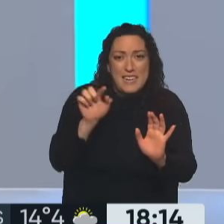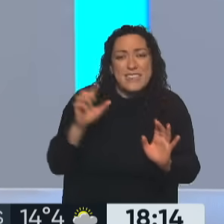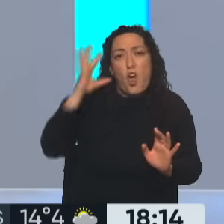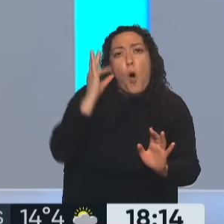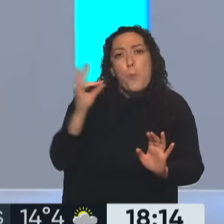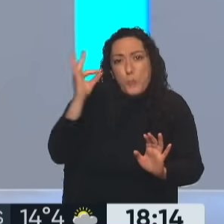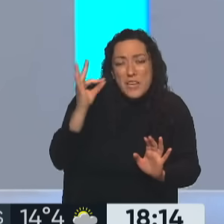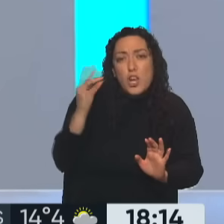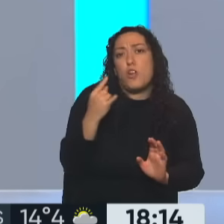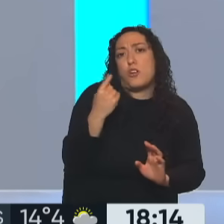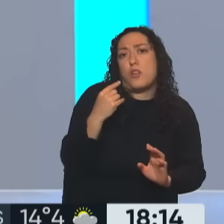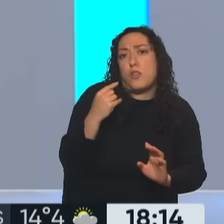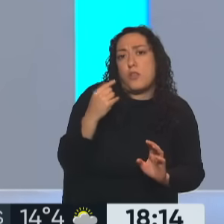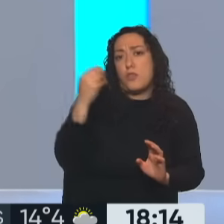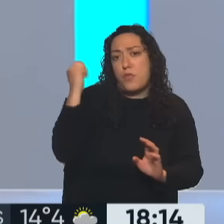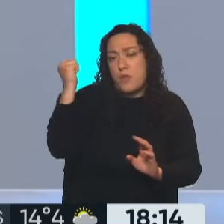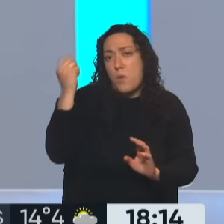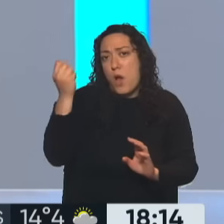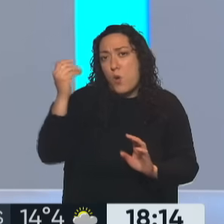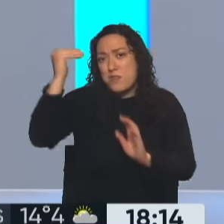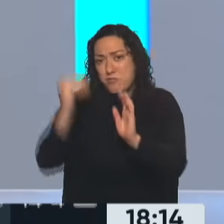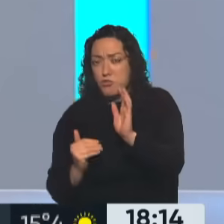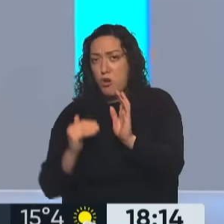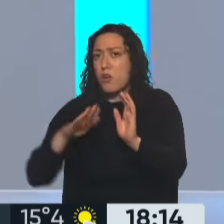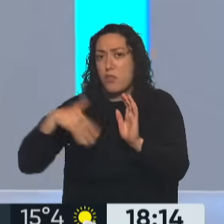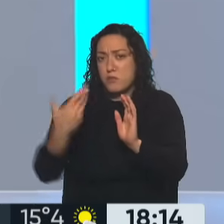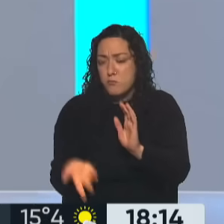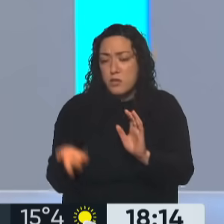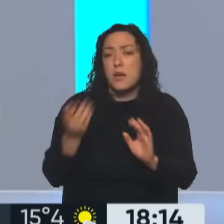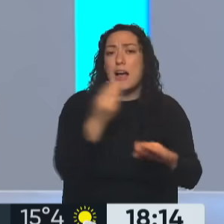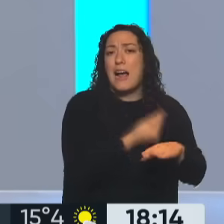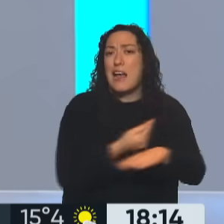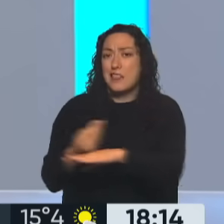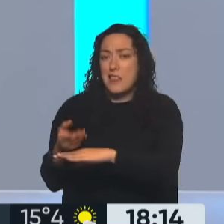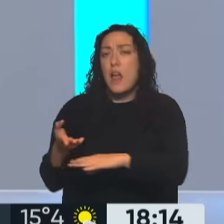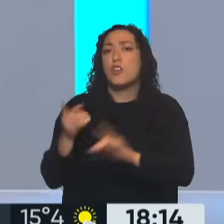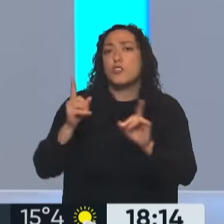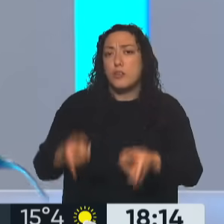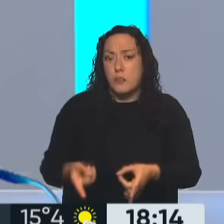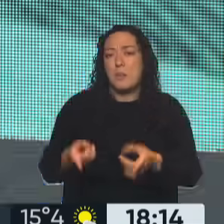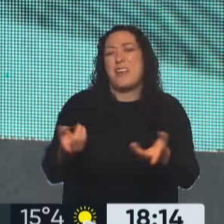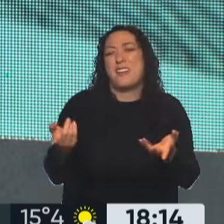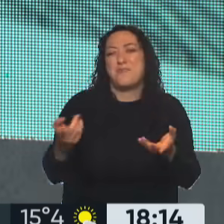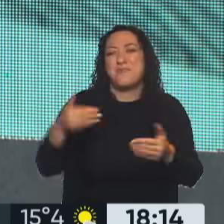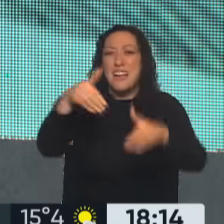tienen pro-devaluacionistas algunos, pero, de los, claro, candidatos, sí, y sus referentes económicos. Y además, ¿no?, el rédito electoral que pretenden sacar. Gracias, Rulo.